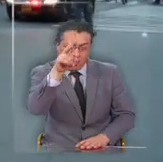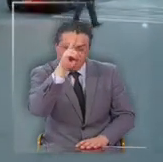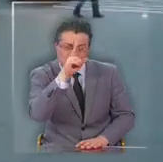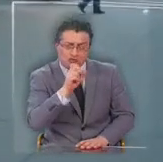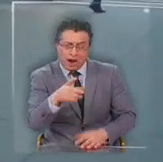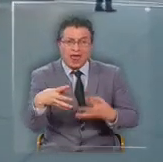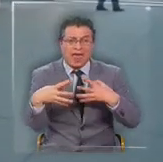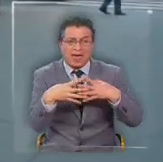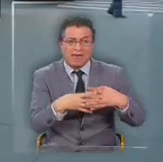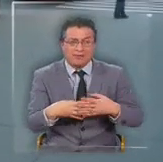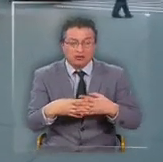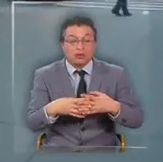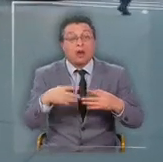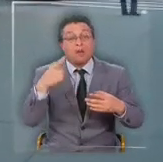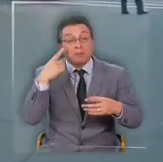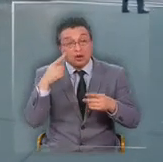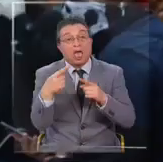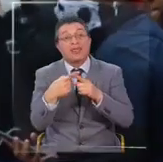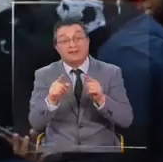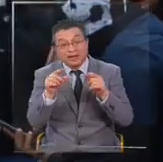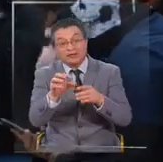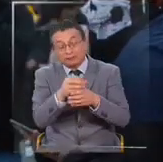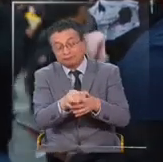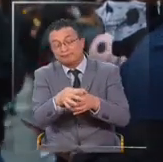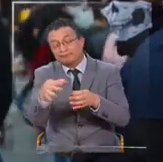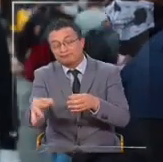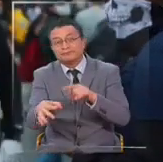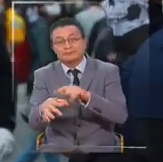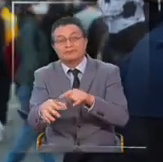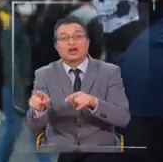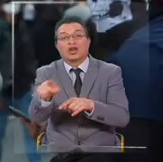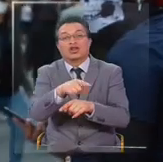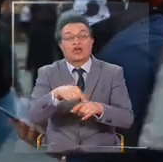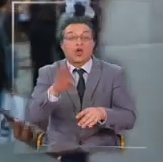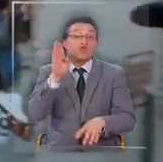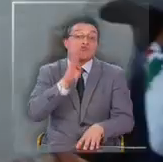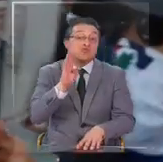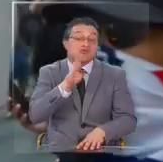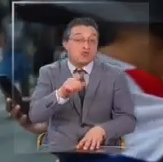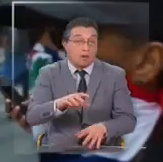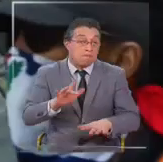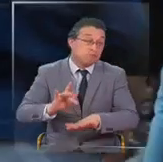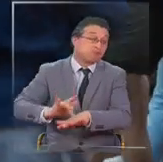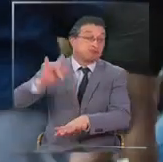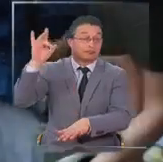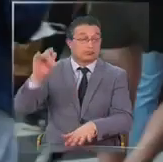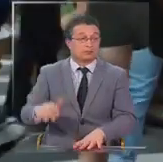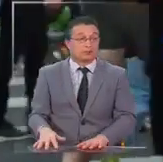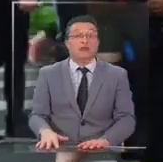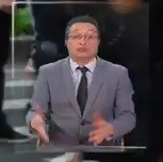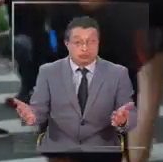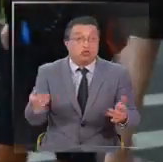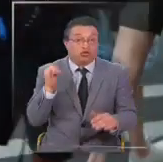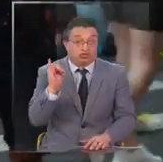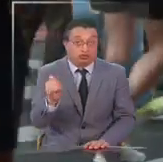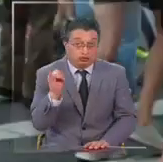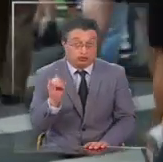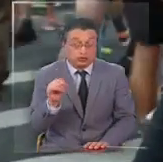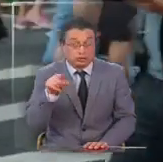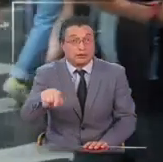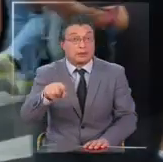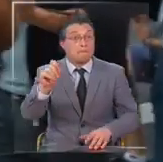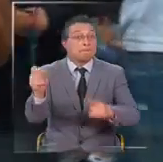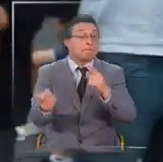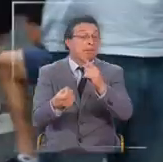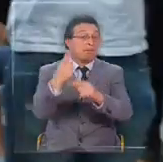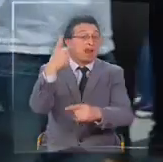Unidos, acotado probablemente a todo lo que es la población afroamericana? Sin duda, no hay que perder de vista que esta no es la primera